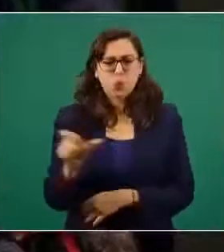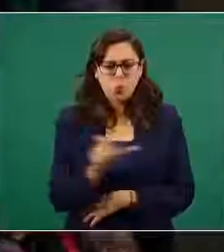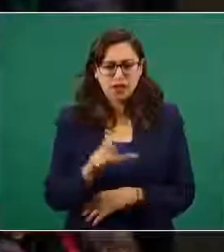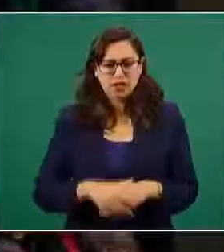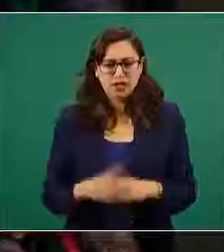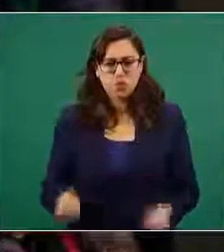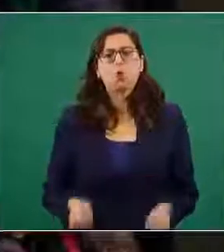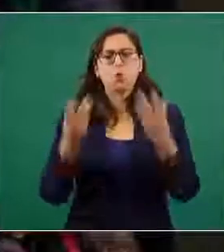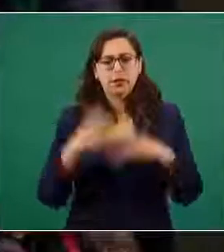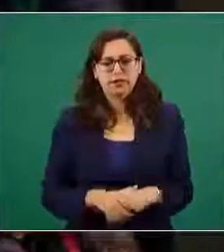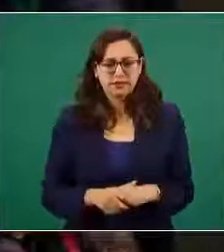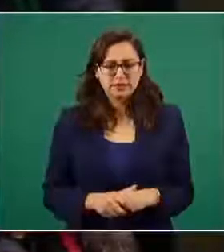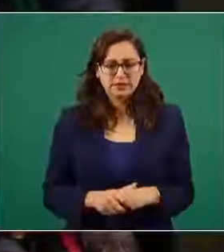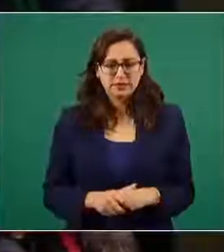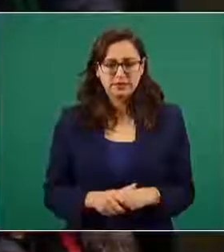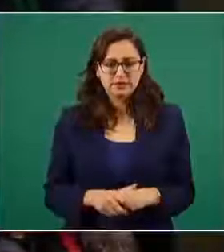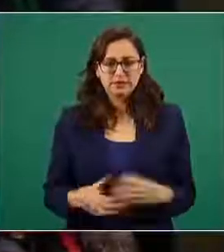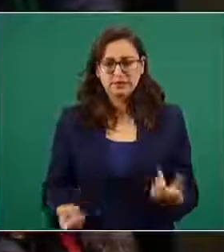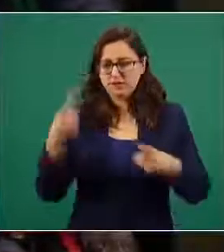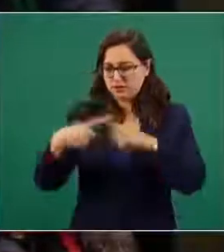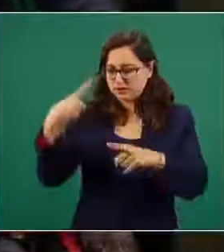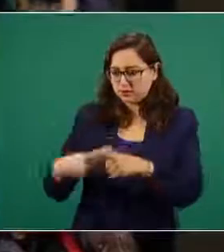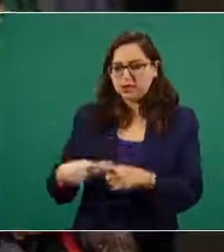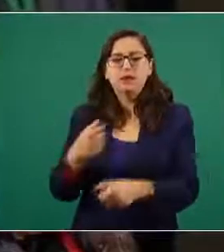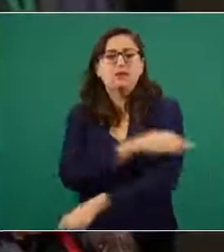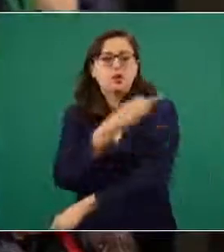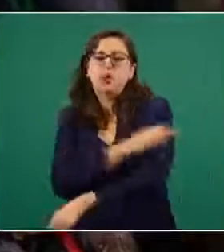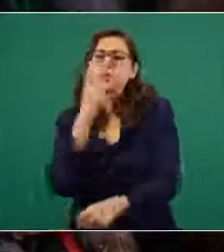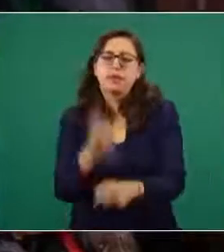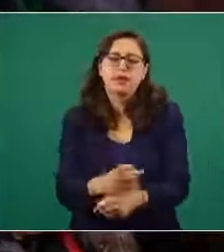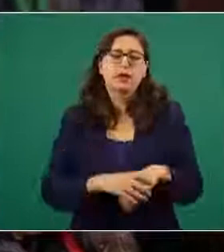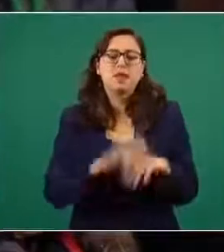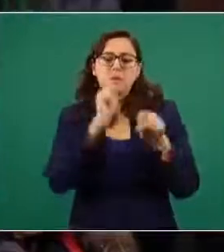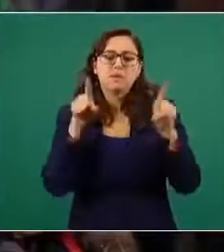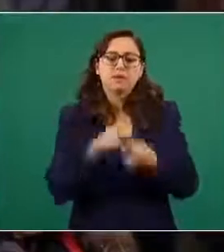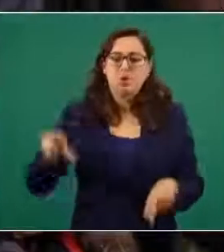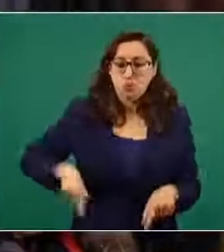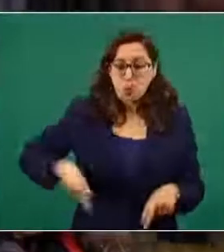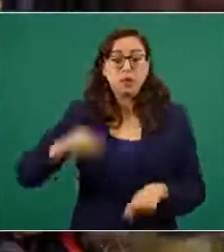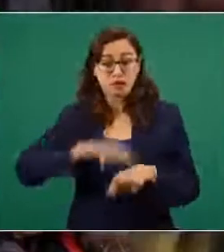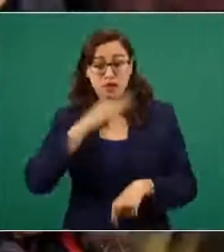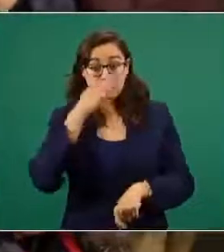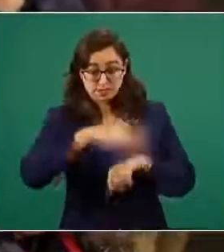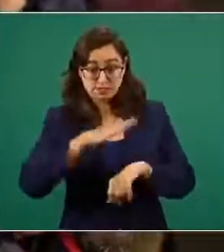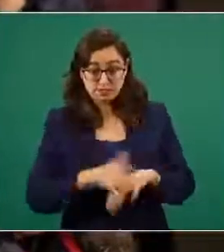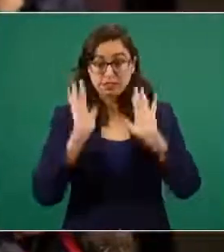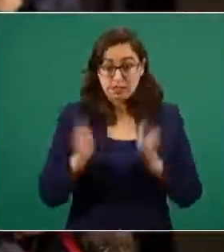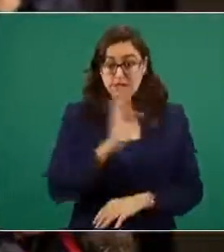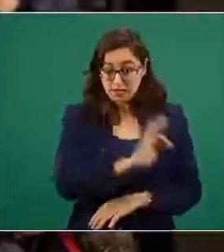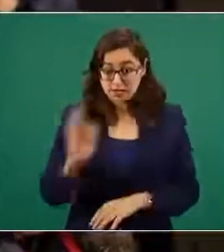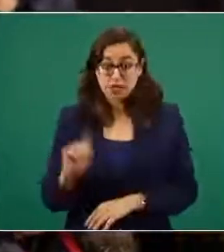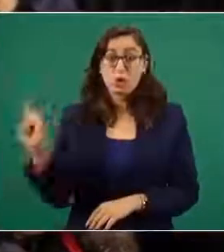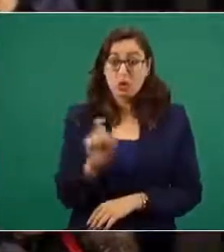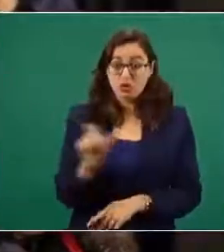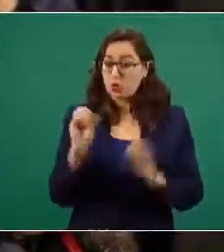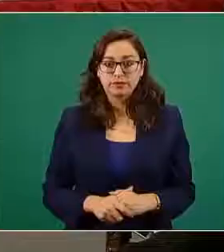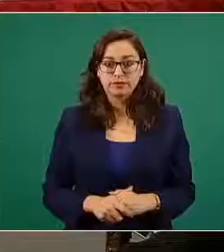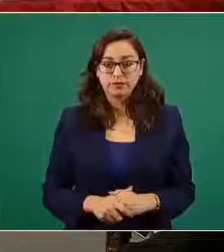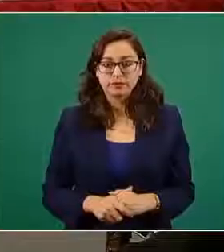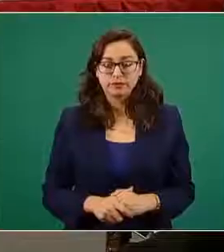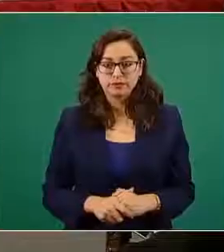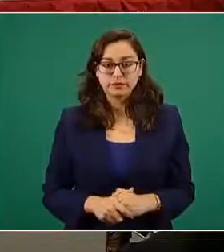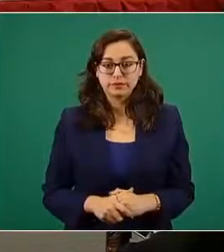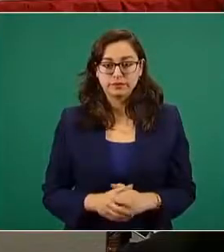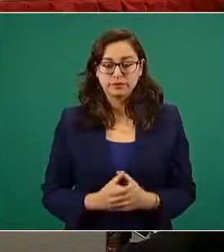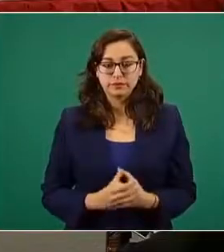cuántas serán y a quiénes se les van a aplicar estas primeras dosis? También, si ya se les dio a conocer a los gobernadores cuándo llegarán las vacunas a cada una de sus entidades o si apenas se va a hablar de ello.